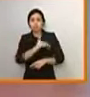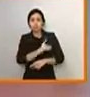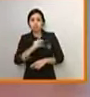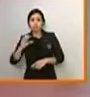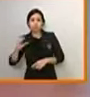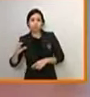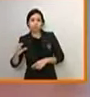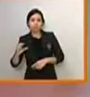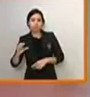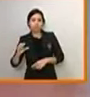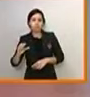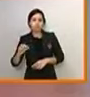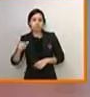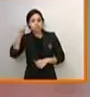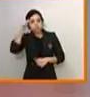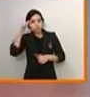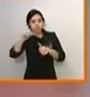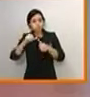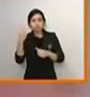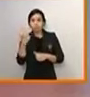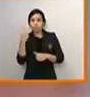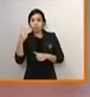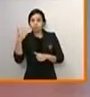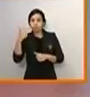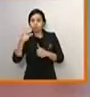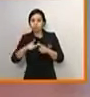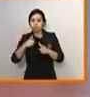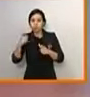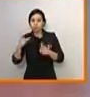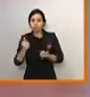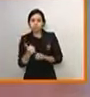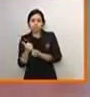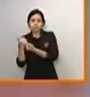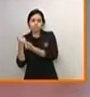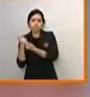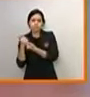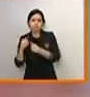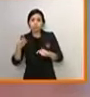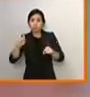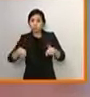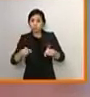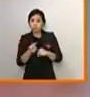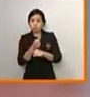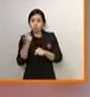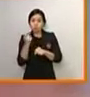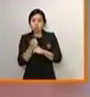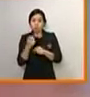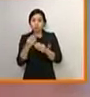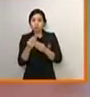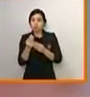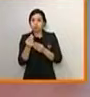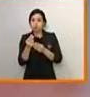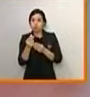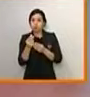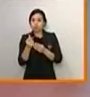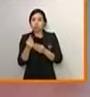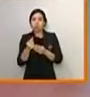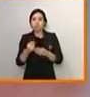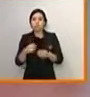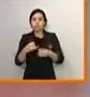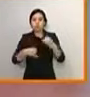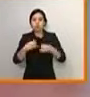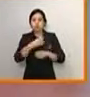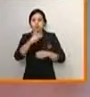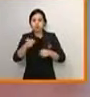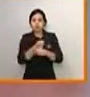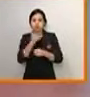una discapacidad. Recuerda que por tan solo 10 lempiras estarás apoyando y además tendrás la oportunidad de ganar premios al instante. Porque con